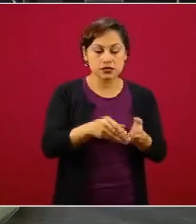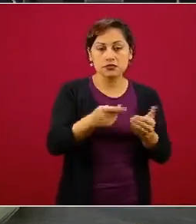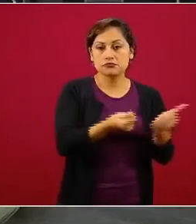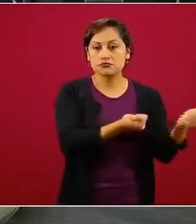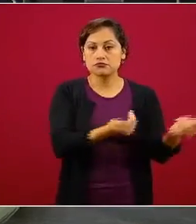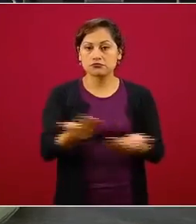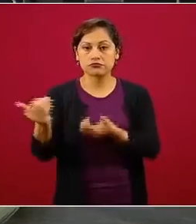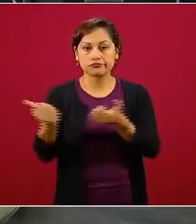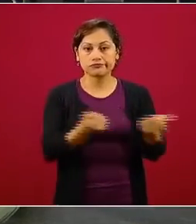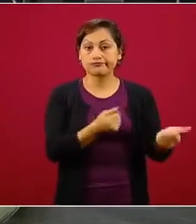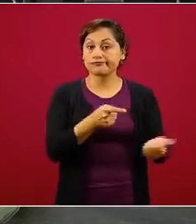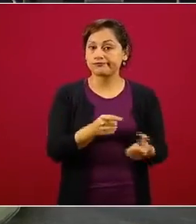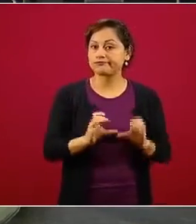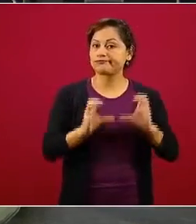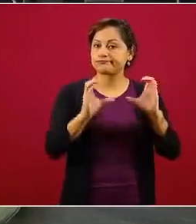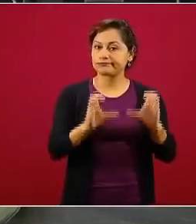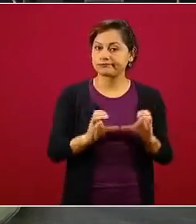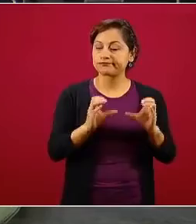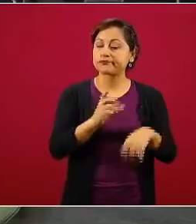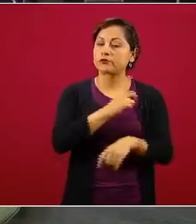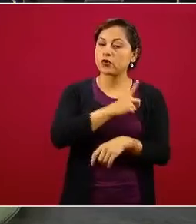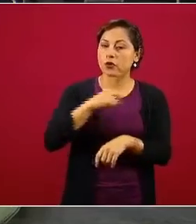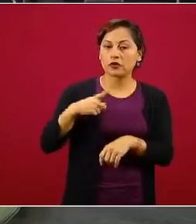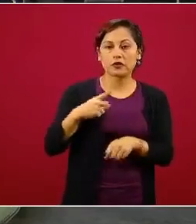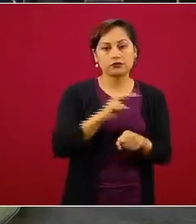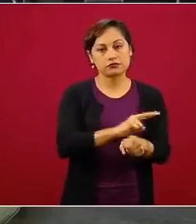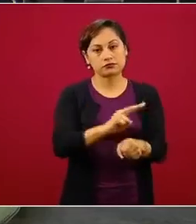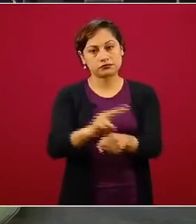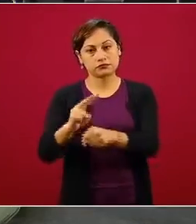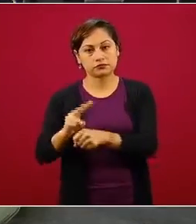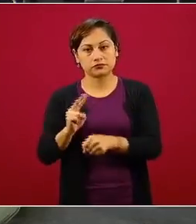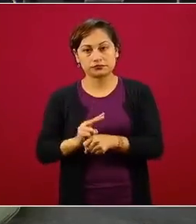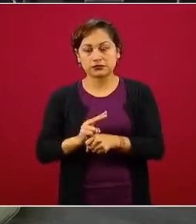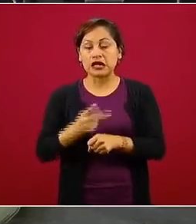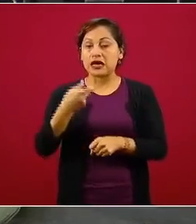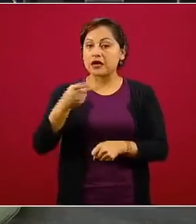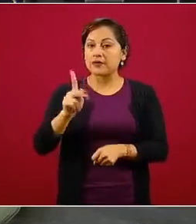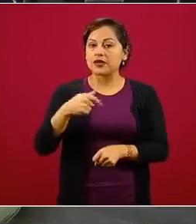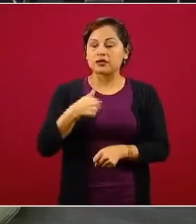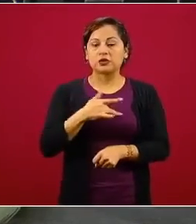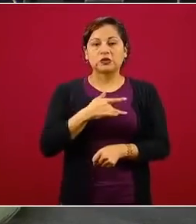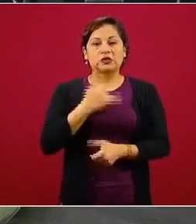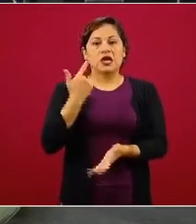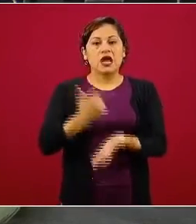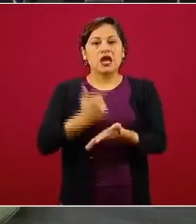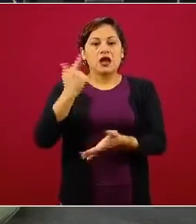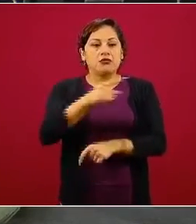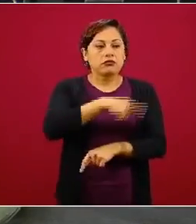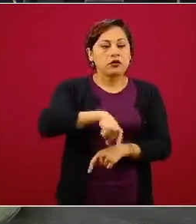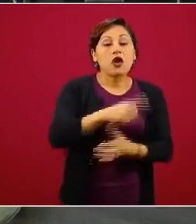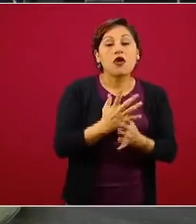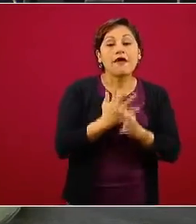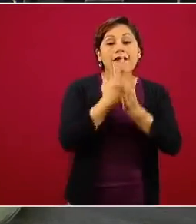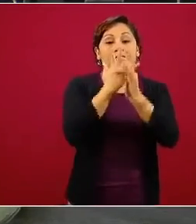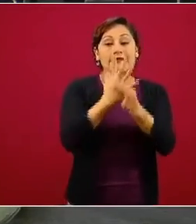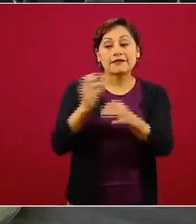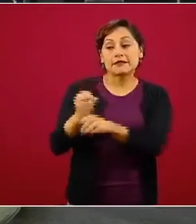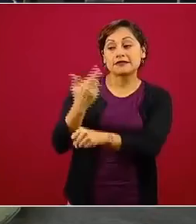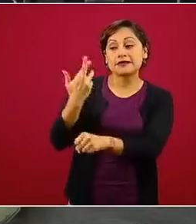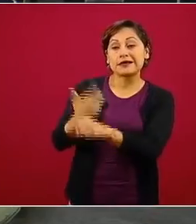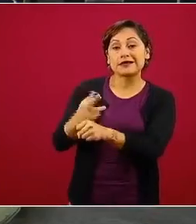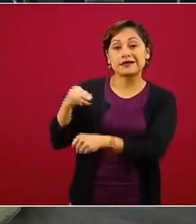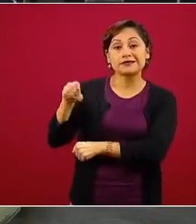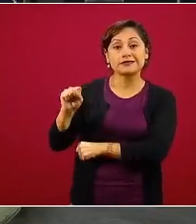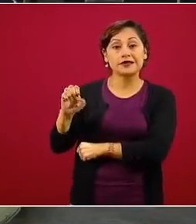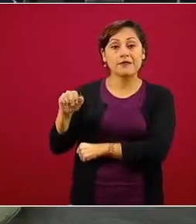peligroso porque culpan a la Secretaría de Marina y obviamente por cuestiones de intereses. Ya lo